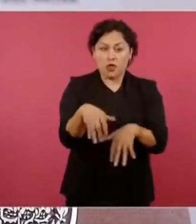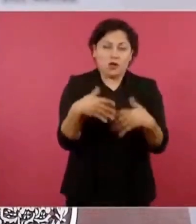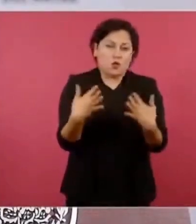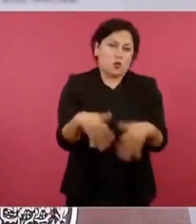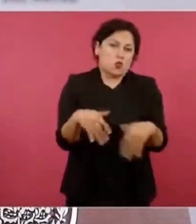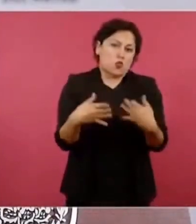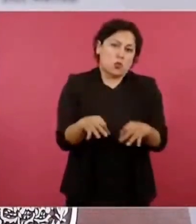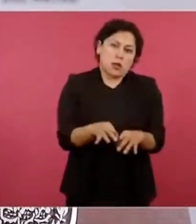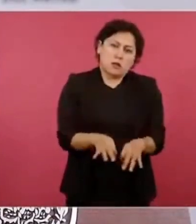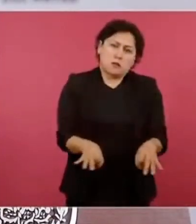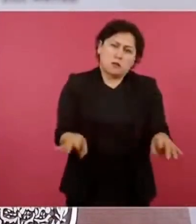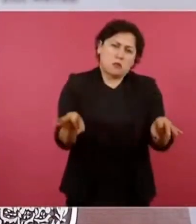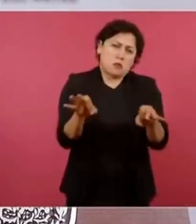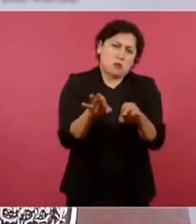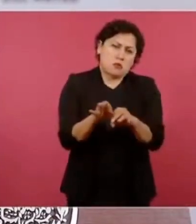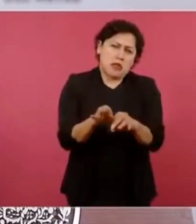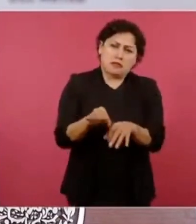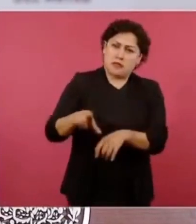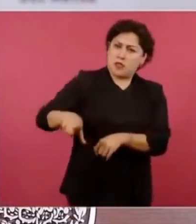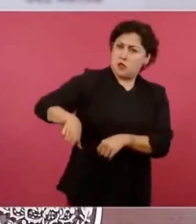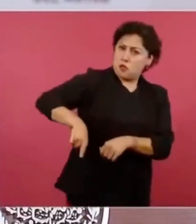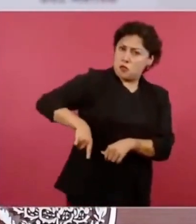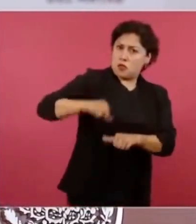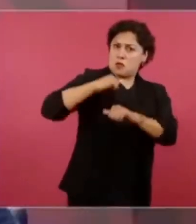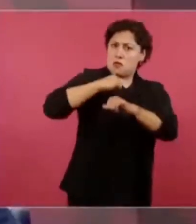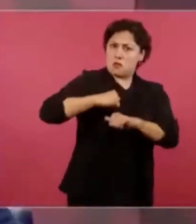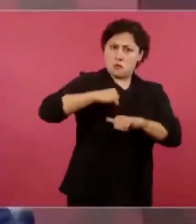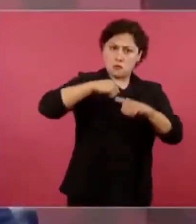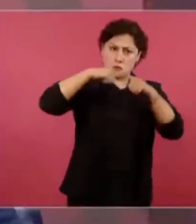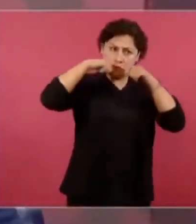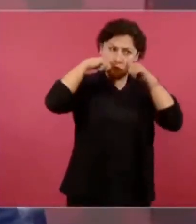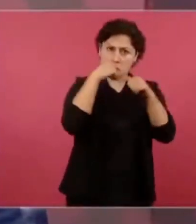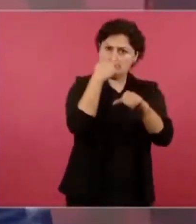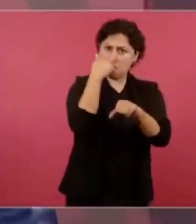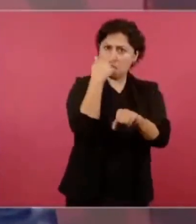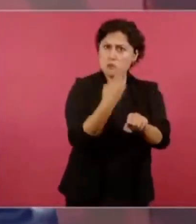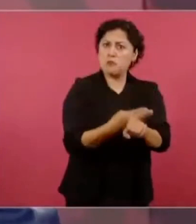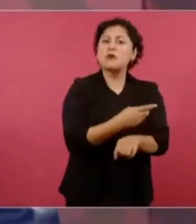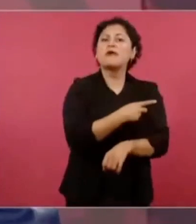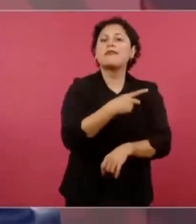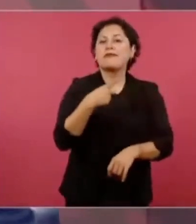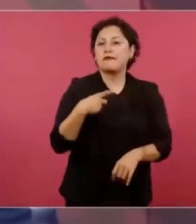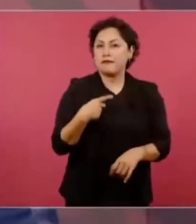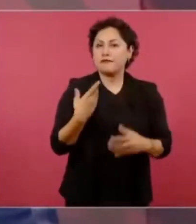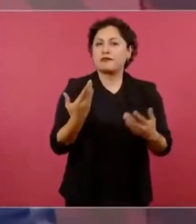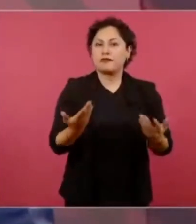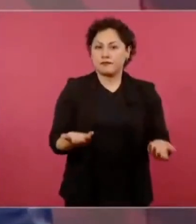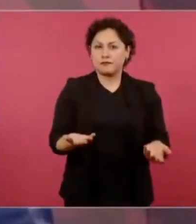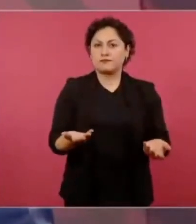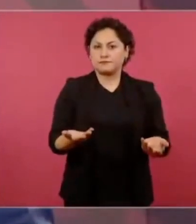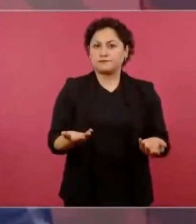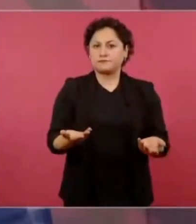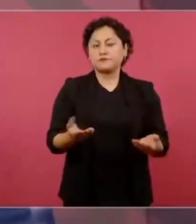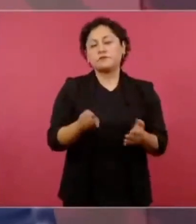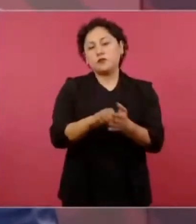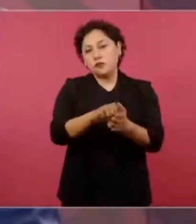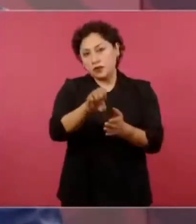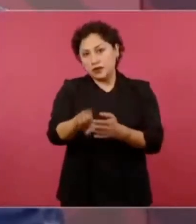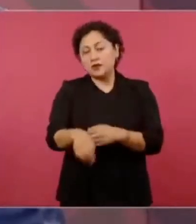que se analice bien en dónde se cuenta con